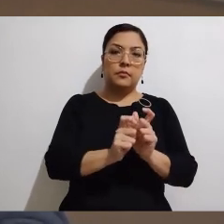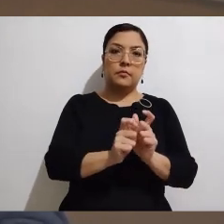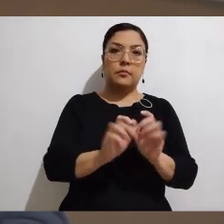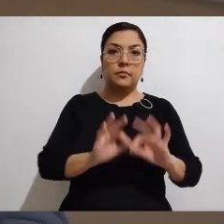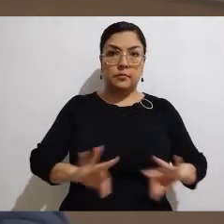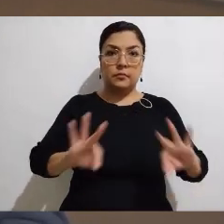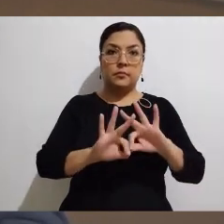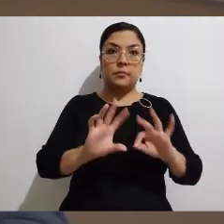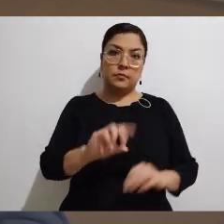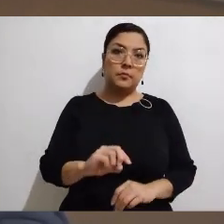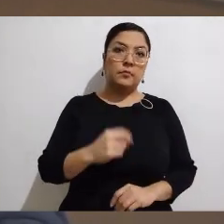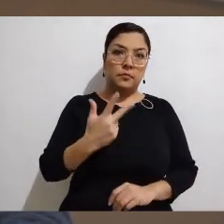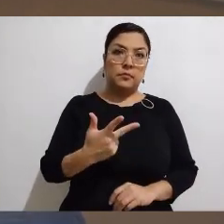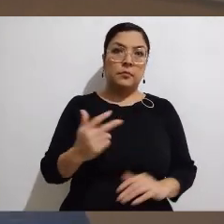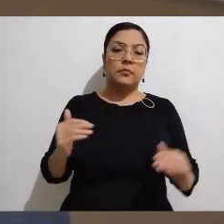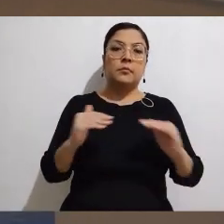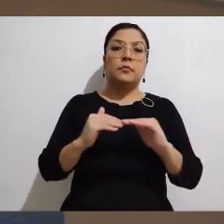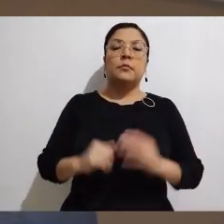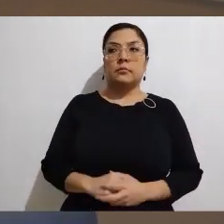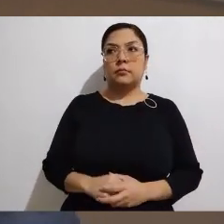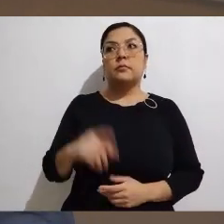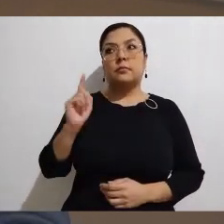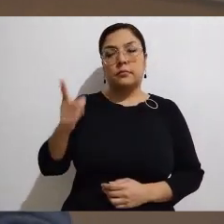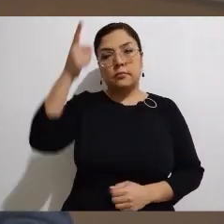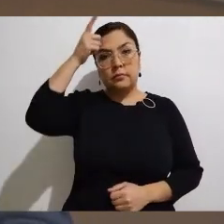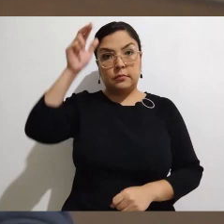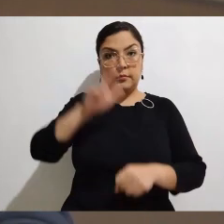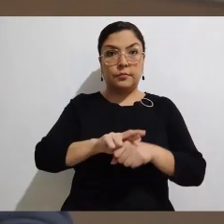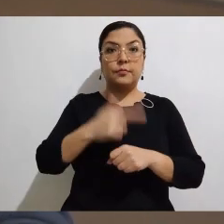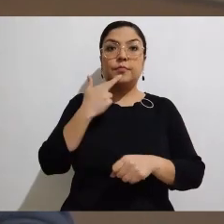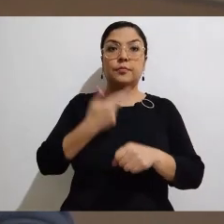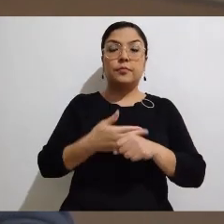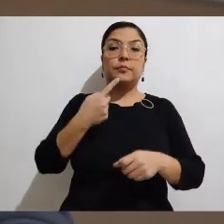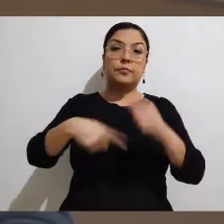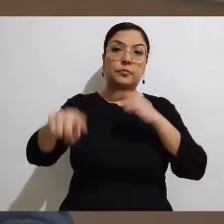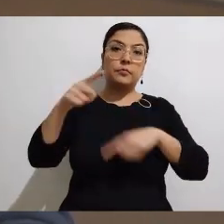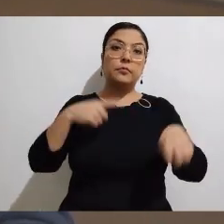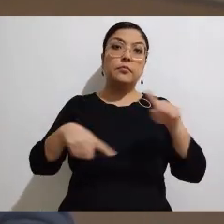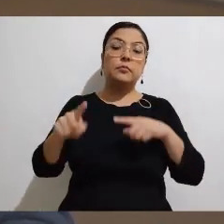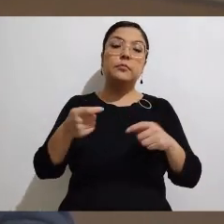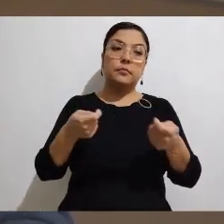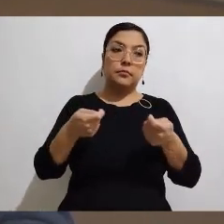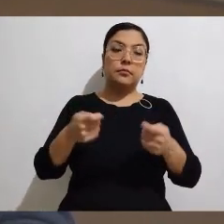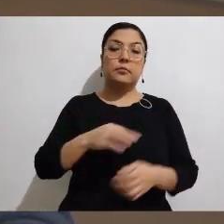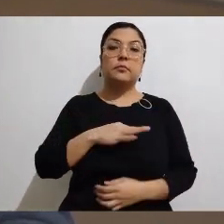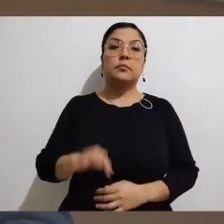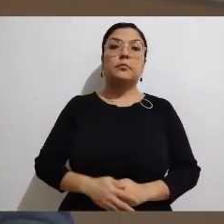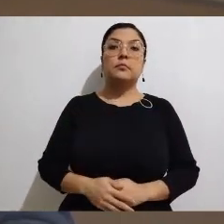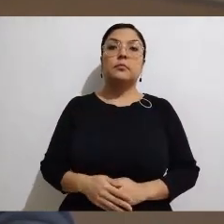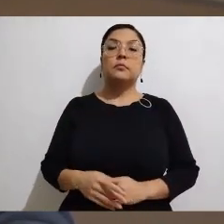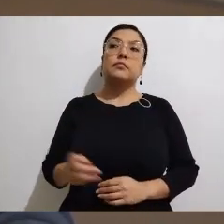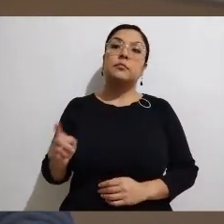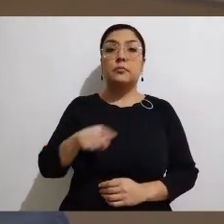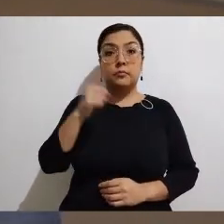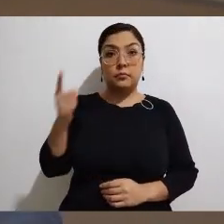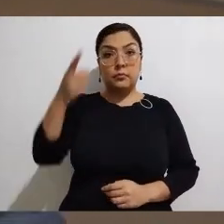pues la Dirección Ejecutiva de Administración es la que nos facilita que podamos llevar a cabo todo ese tipo de cosas. Está la Dirección